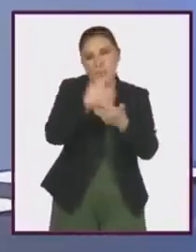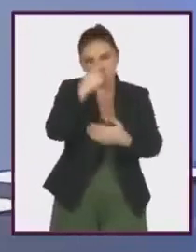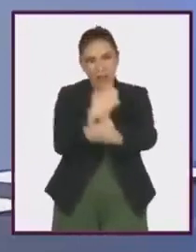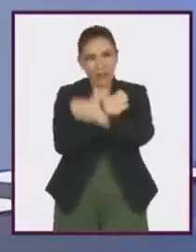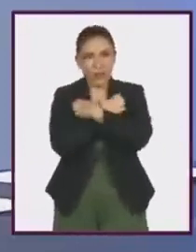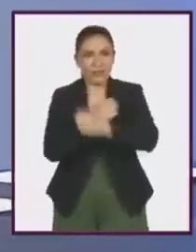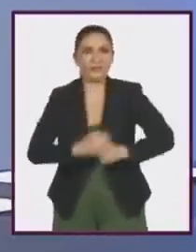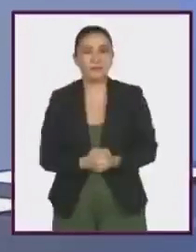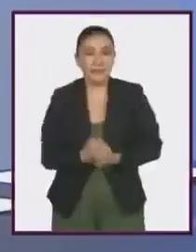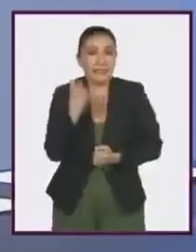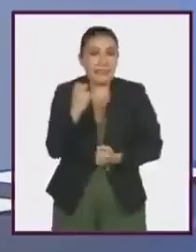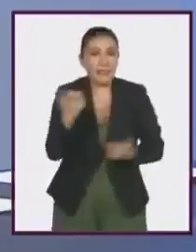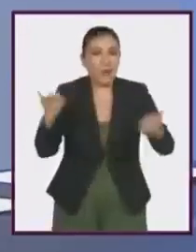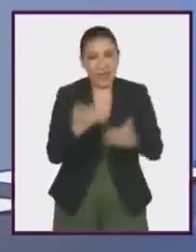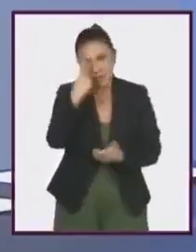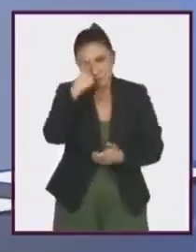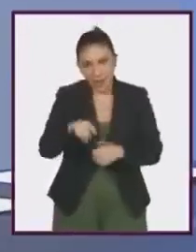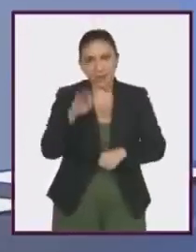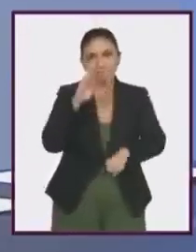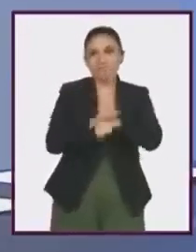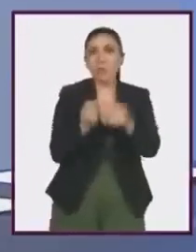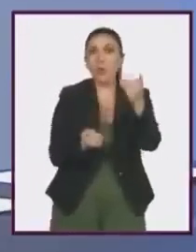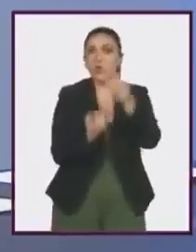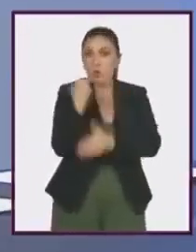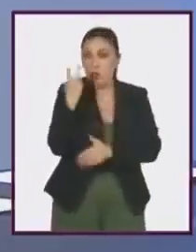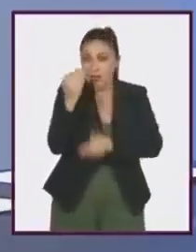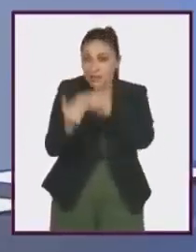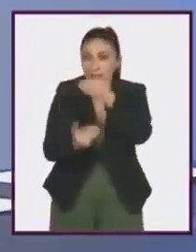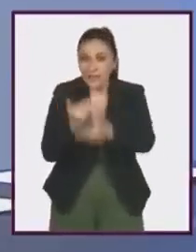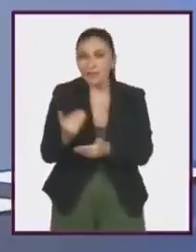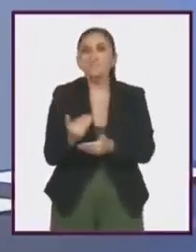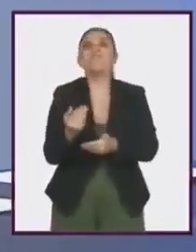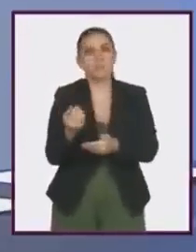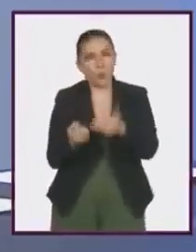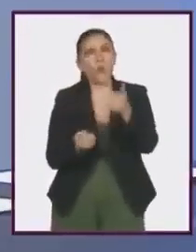Para contribuir a hacer frente a este nuevo reto, llevaremos a